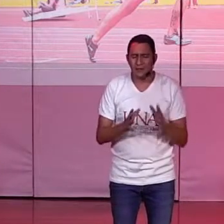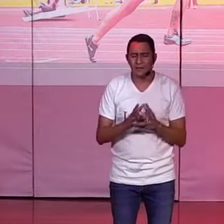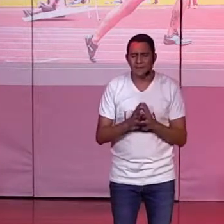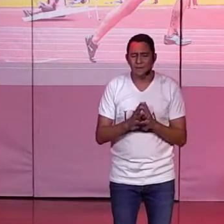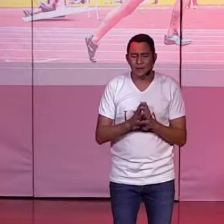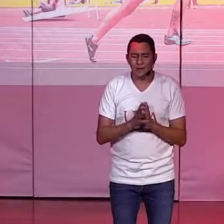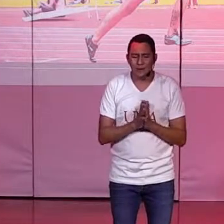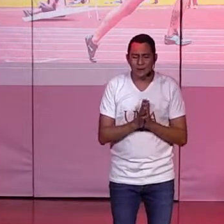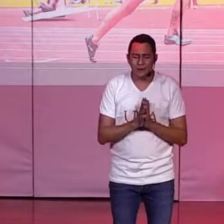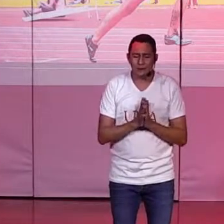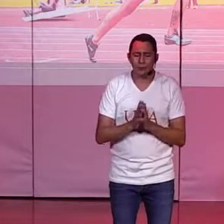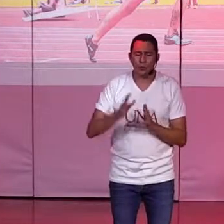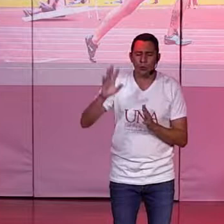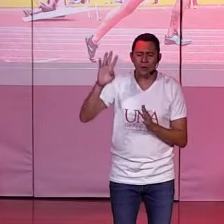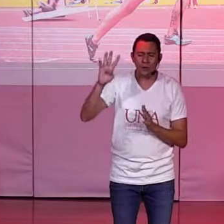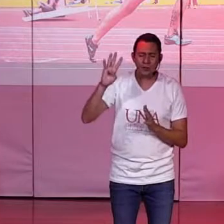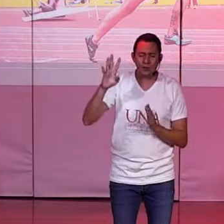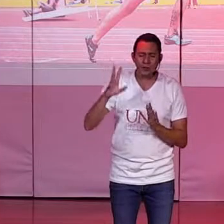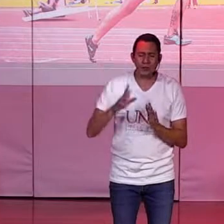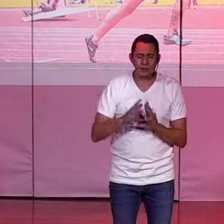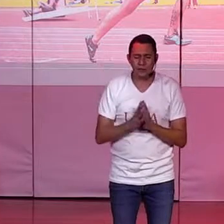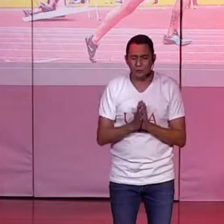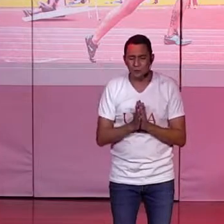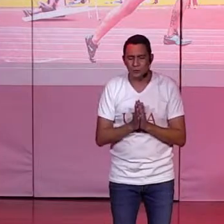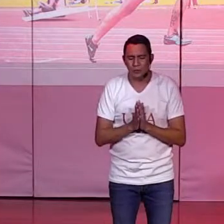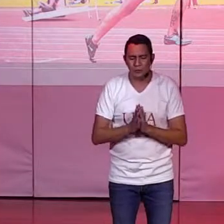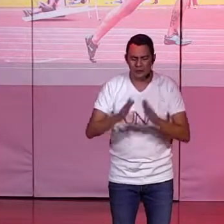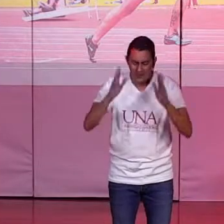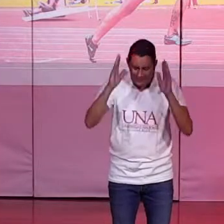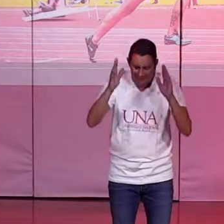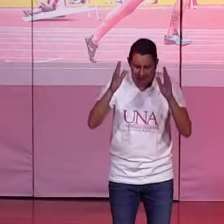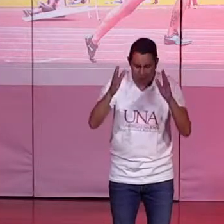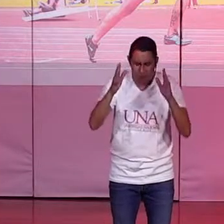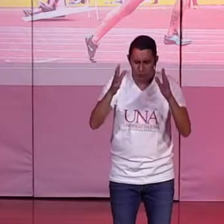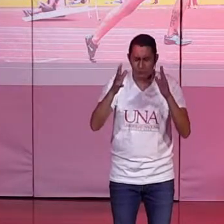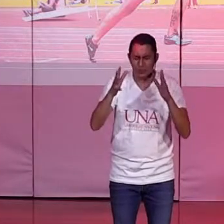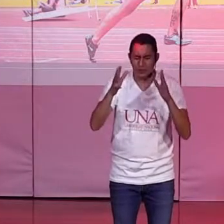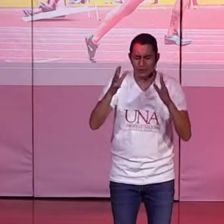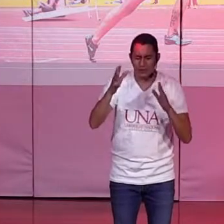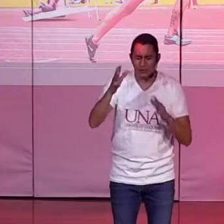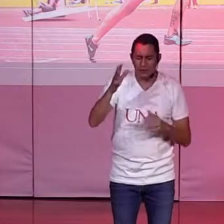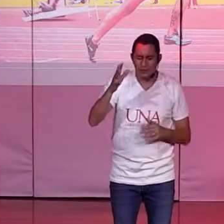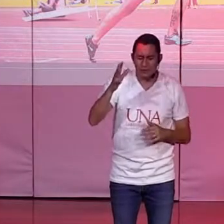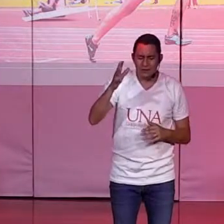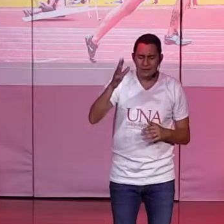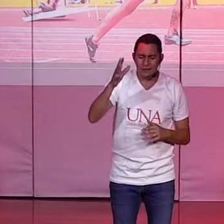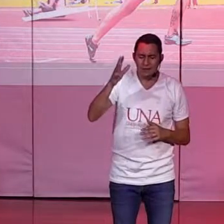en el chat que estuvo 4 años esperando esta oportunidad. Pues esta es tu oportunidad.